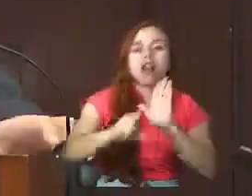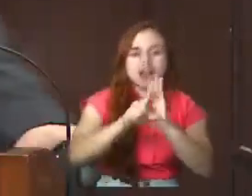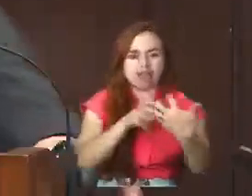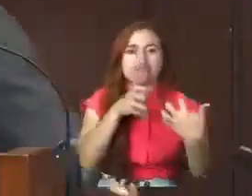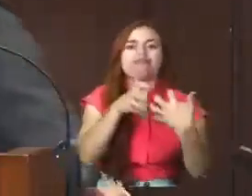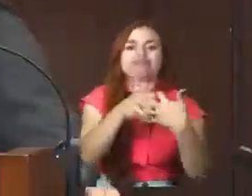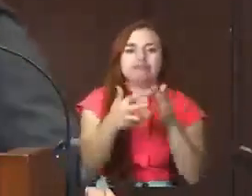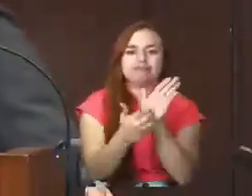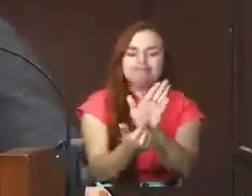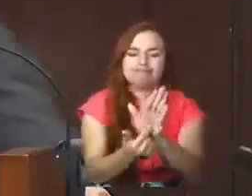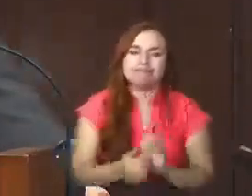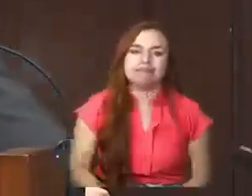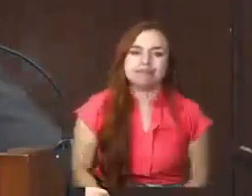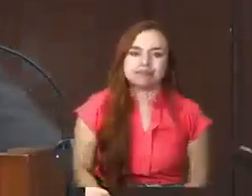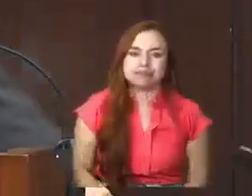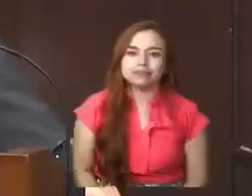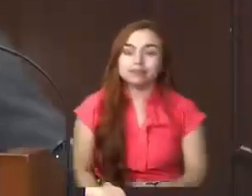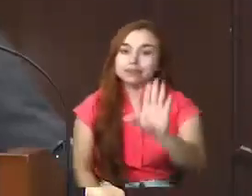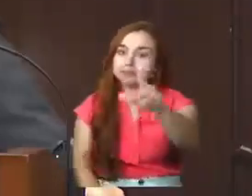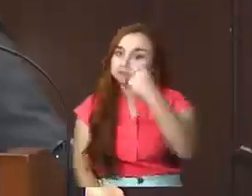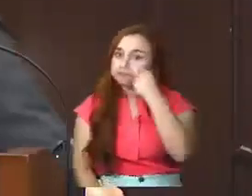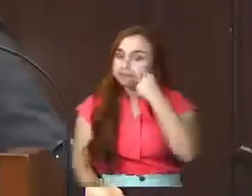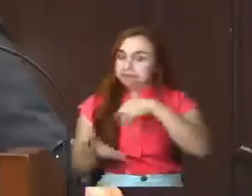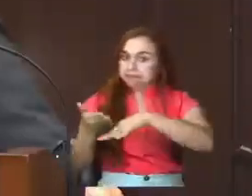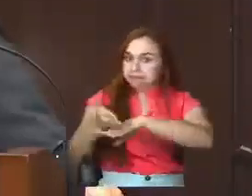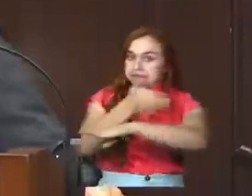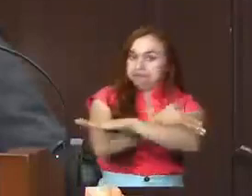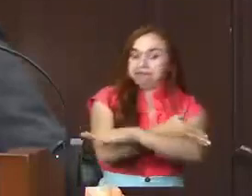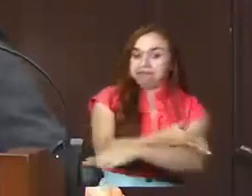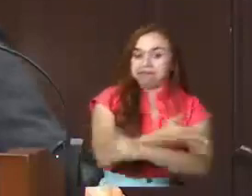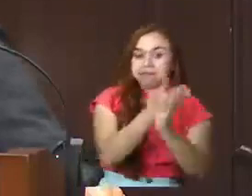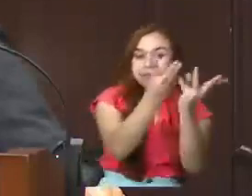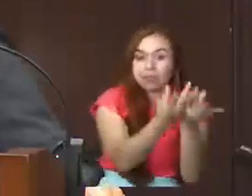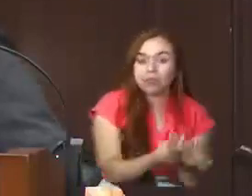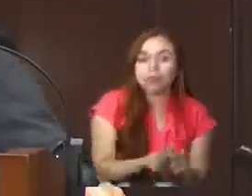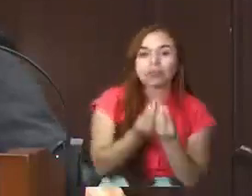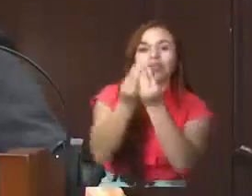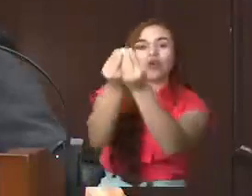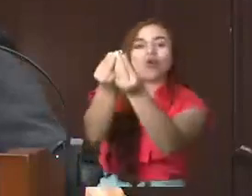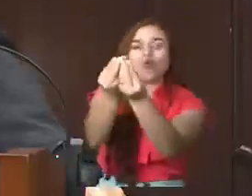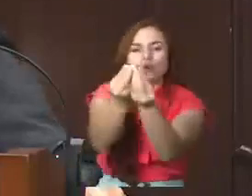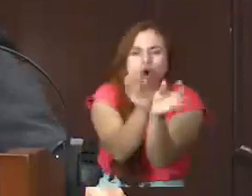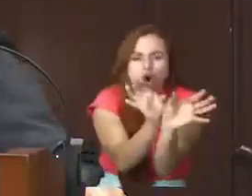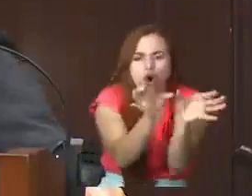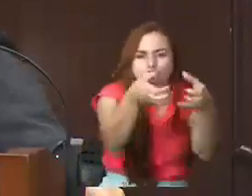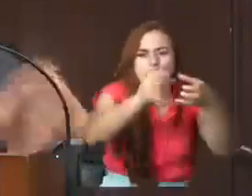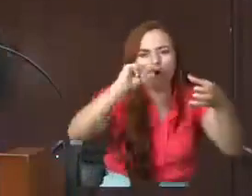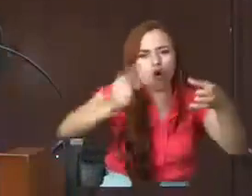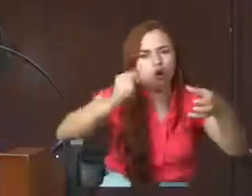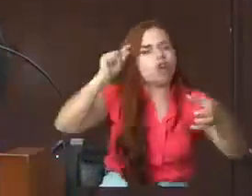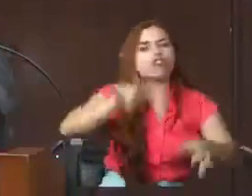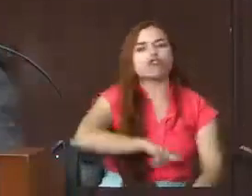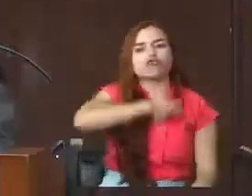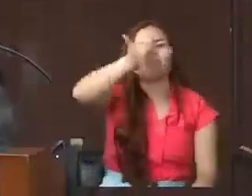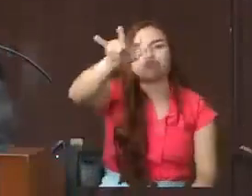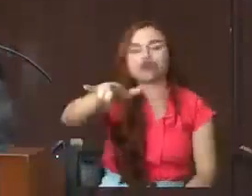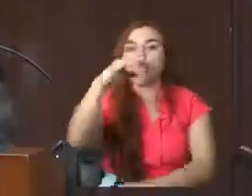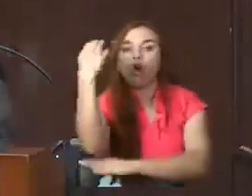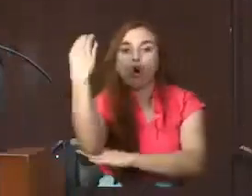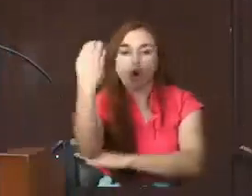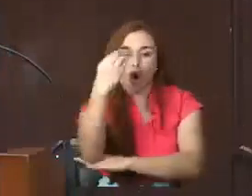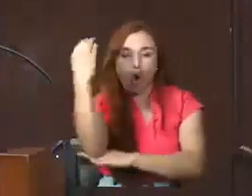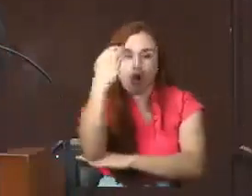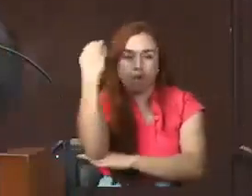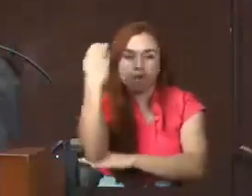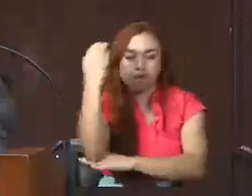Nosotros viajamos a Colombia. Como miembro de la Comisión de Gobierno, en ese momento,